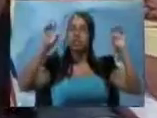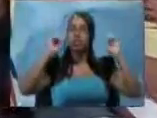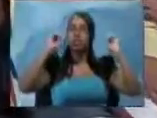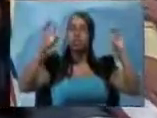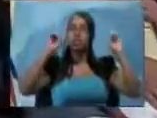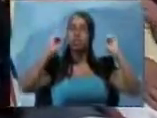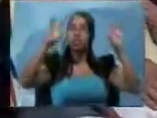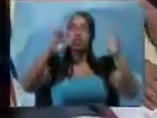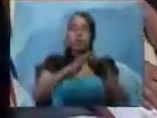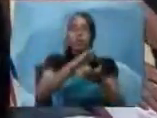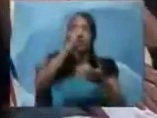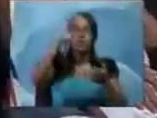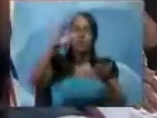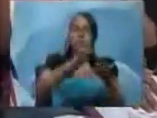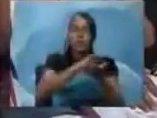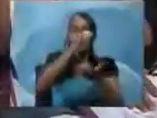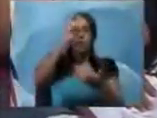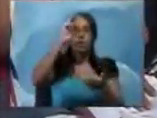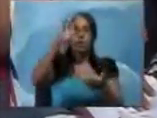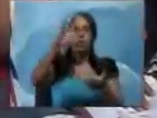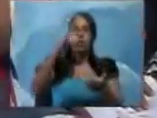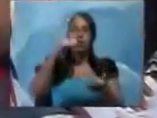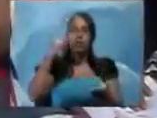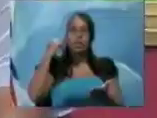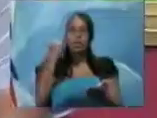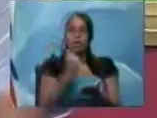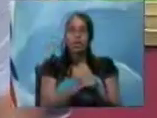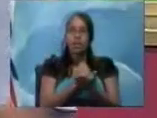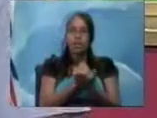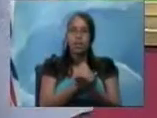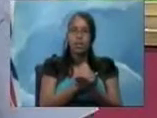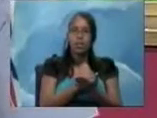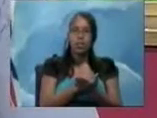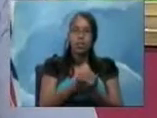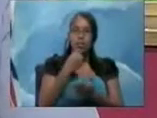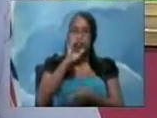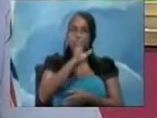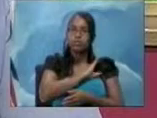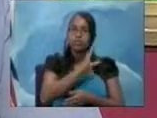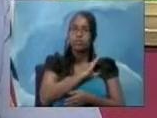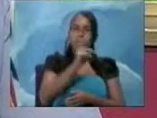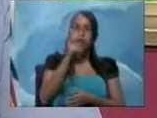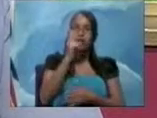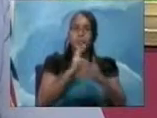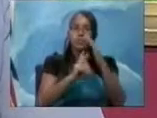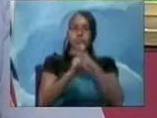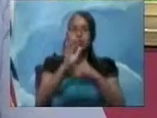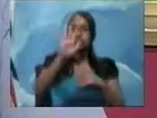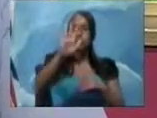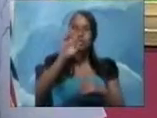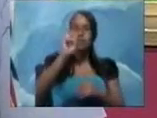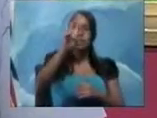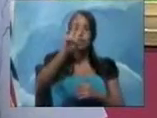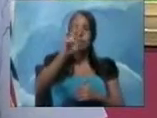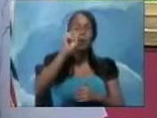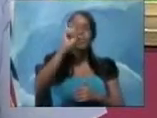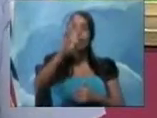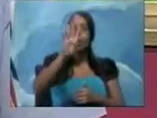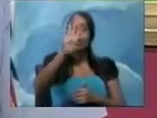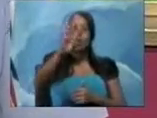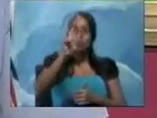Gloria a Dios Bueno me toca el versículo 41 y